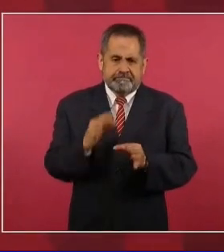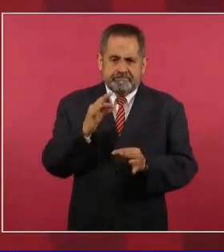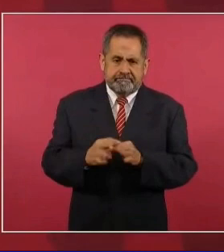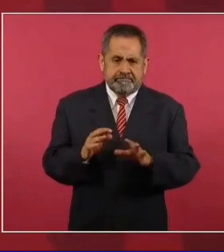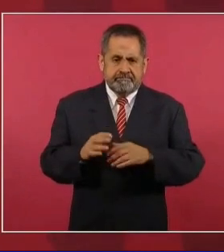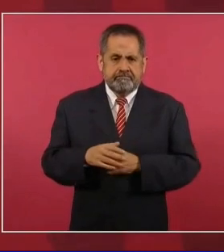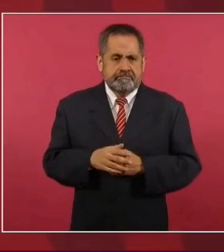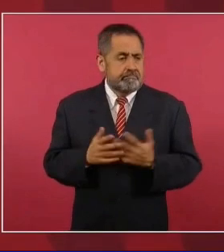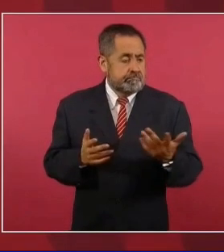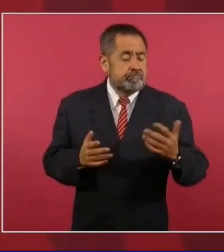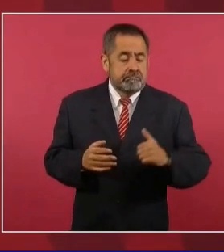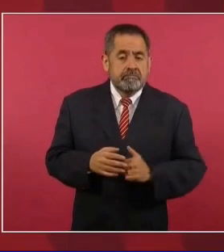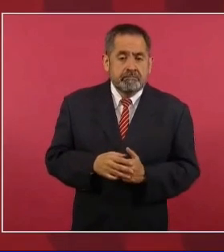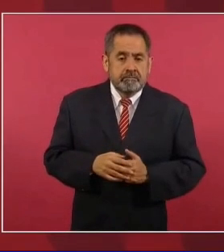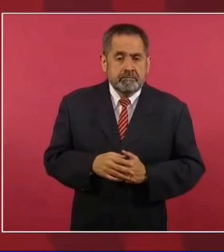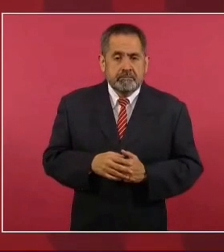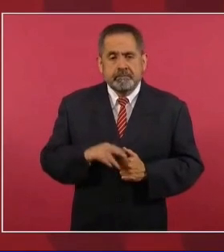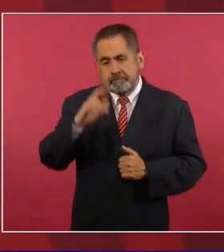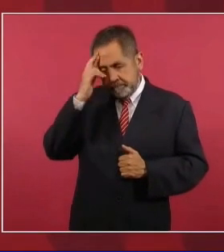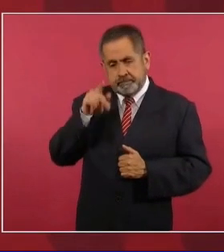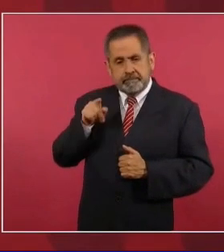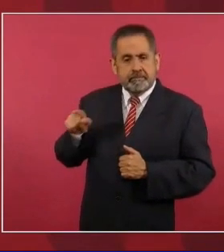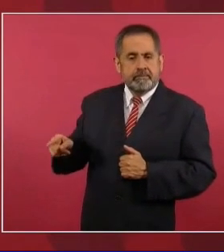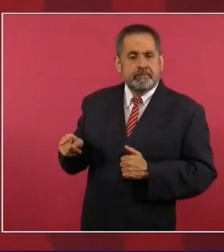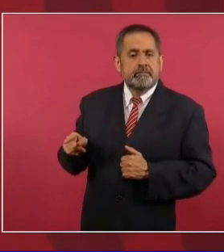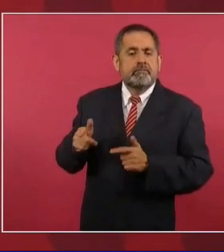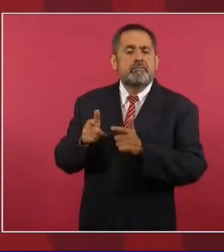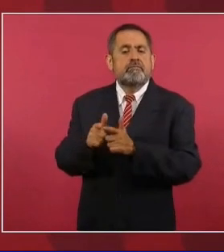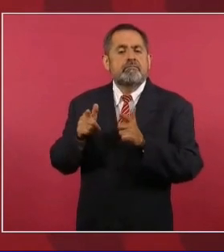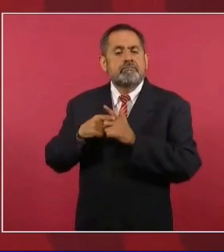y a las recomendaciones que hicieron